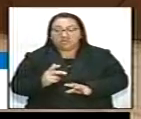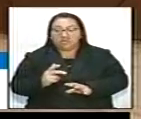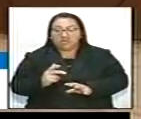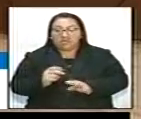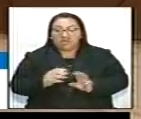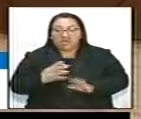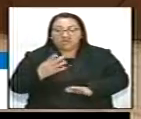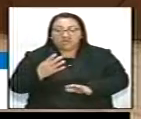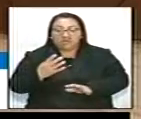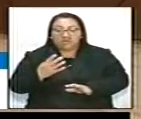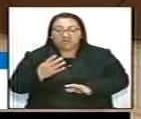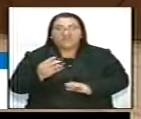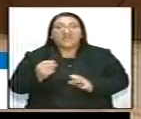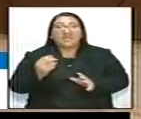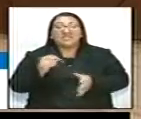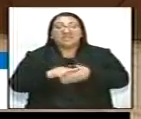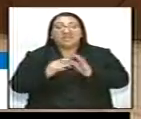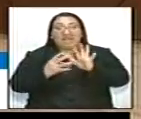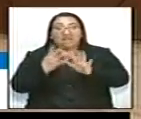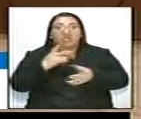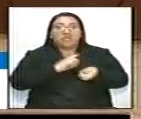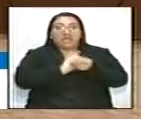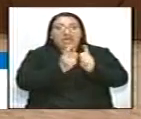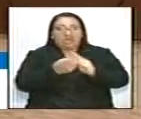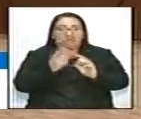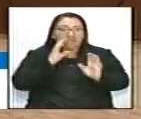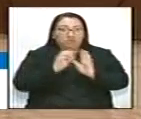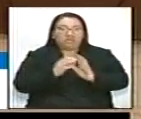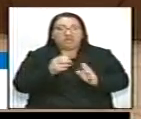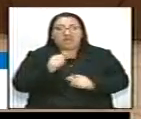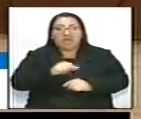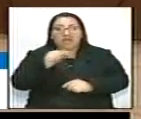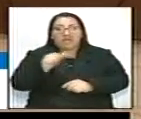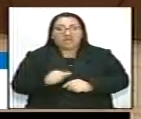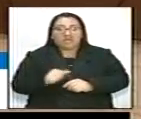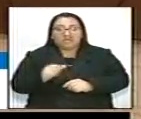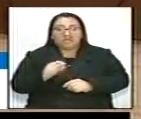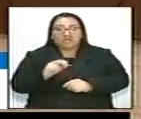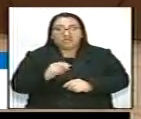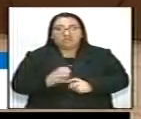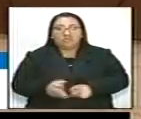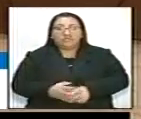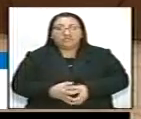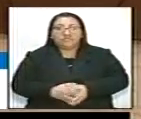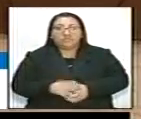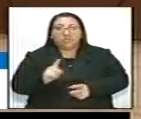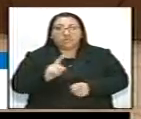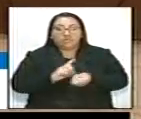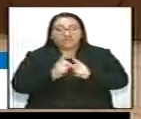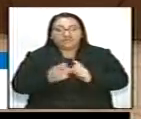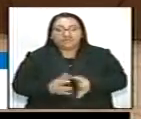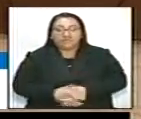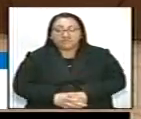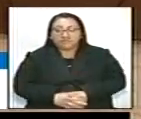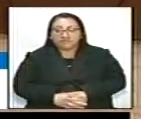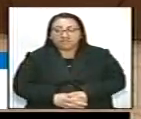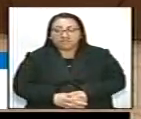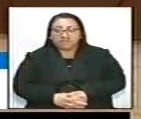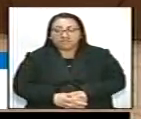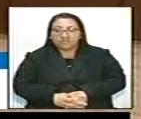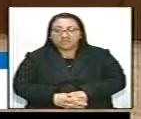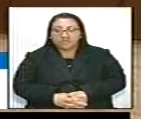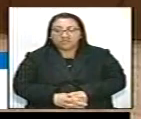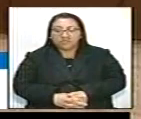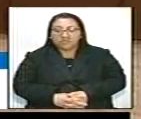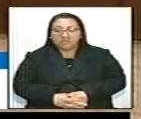Pinto, Aramayo Gaona. Alianza para el Progreso, Villavicencio Cárdenas, Accesitario, Castro Grandes. Grupo Parlamentario